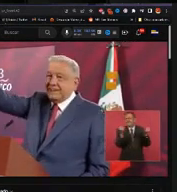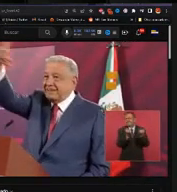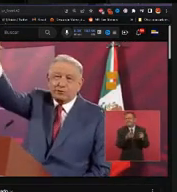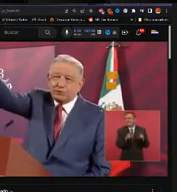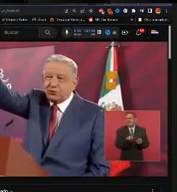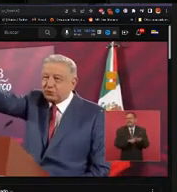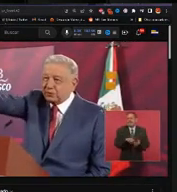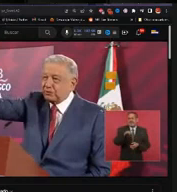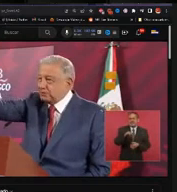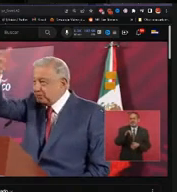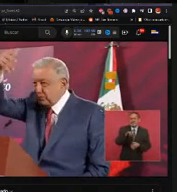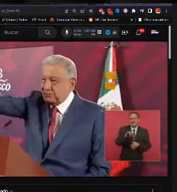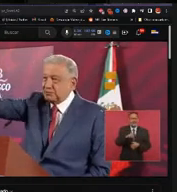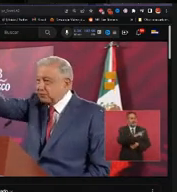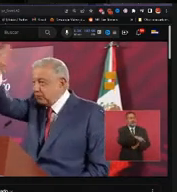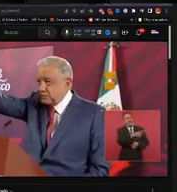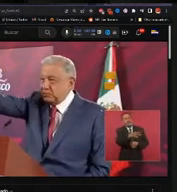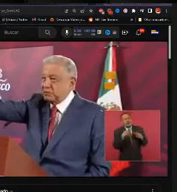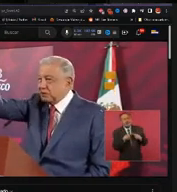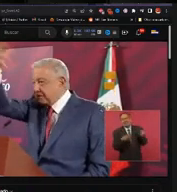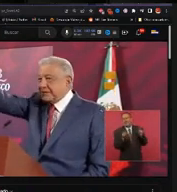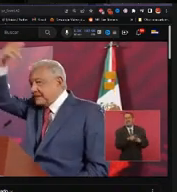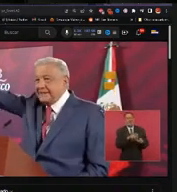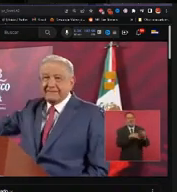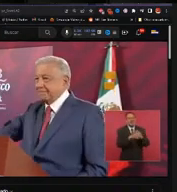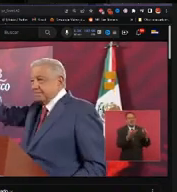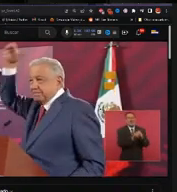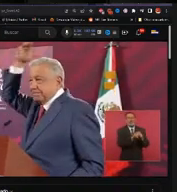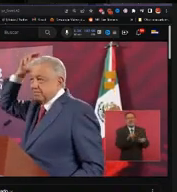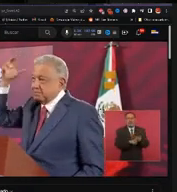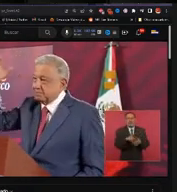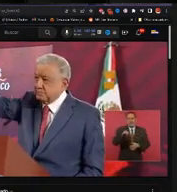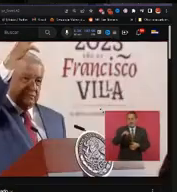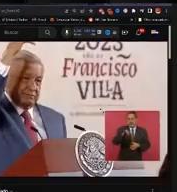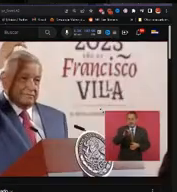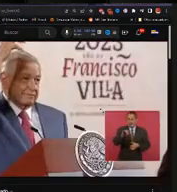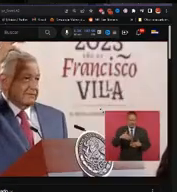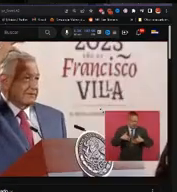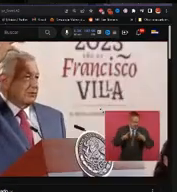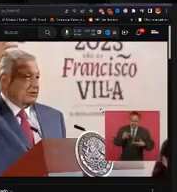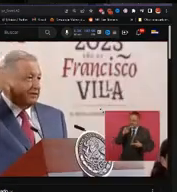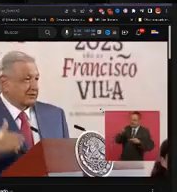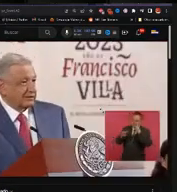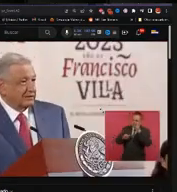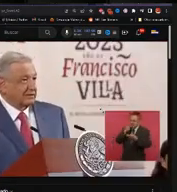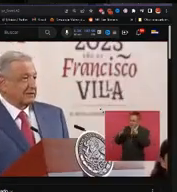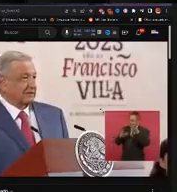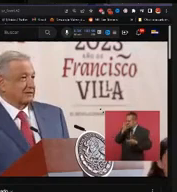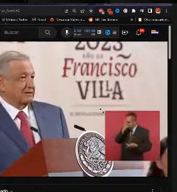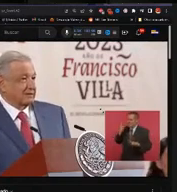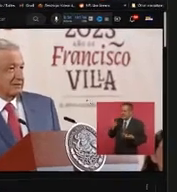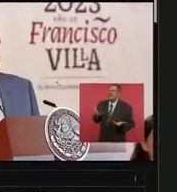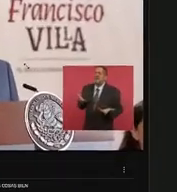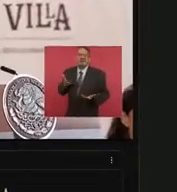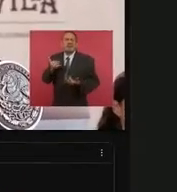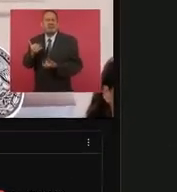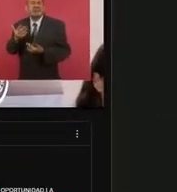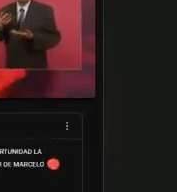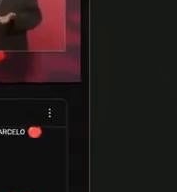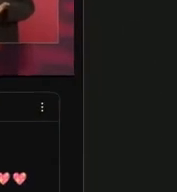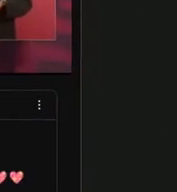entre mi ley y otro conservador no son lo mismo lo que pasa que mi ley lo dice